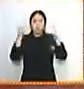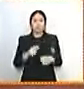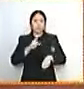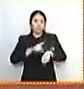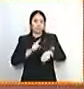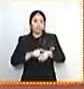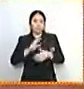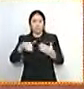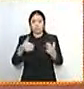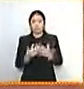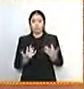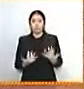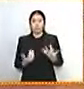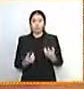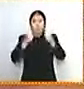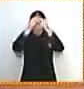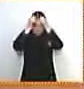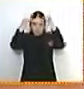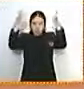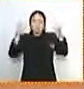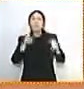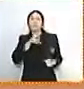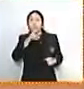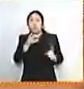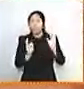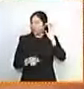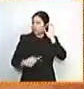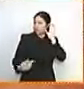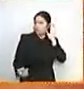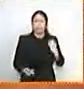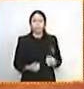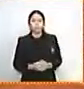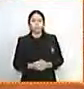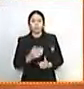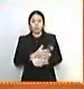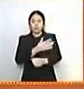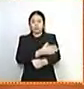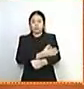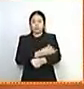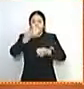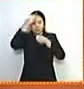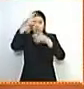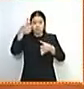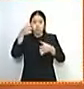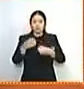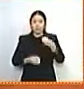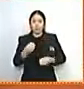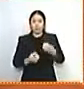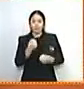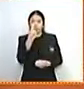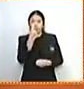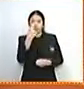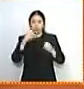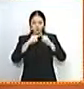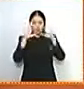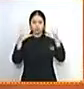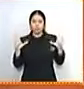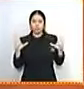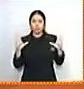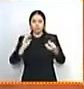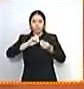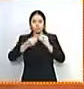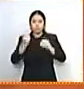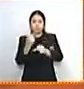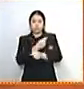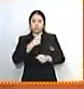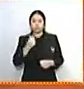han estado esperando para hacer de sus sueños una realidad con la diaria. Pero antes les comento que en el sorteo de las 11 de la mañana, el número ganador